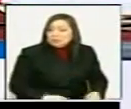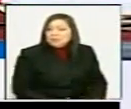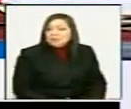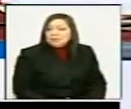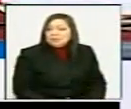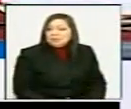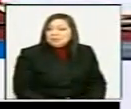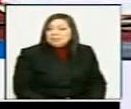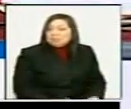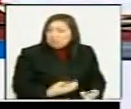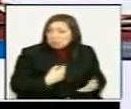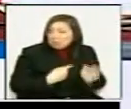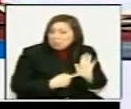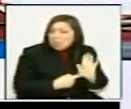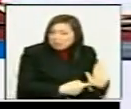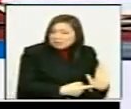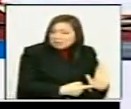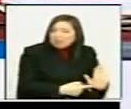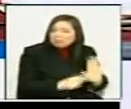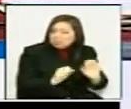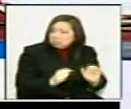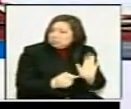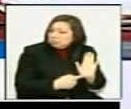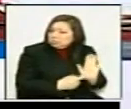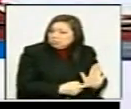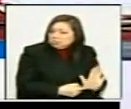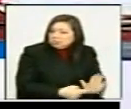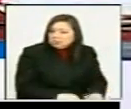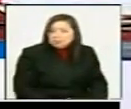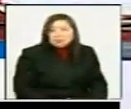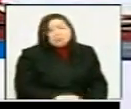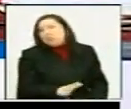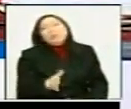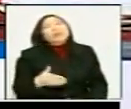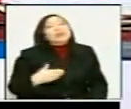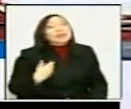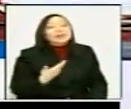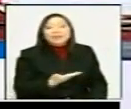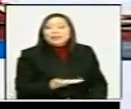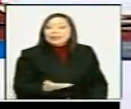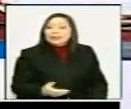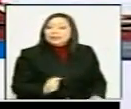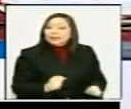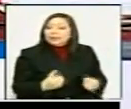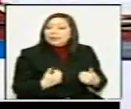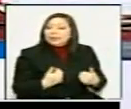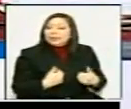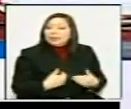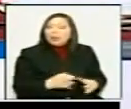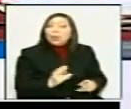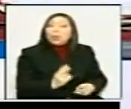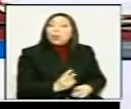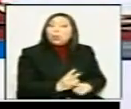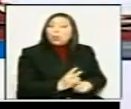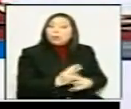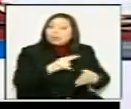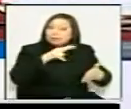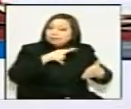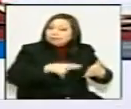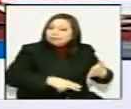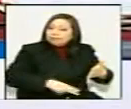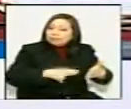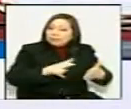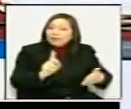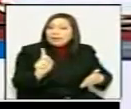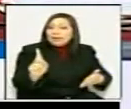es público. Es absolutamente todo. y sí tienen el cuidado de revisar